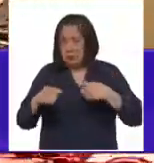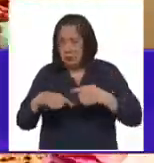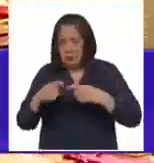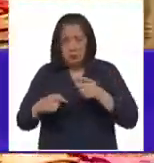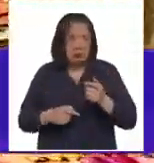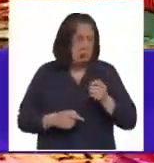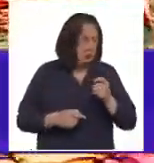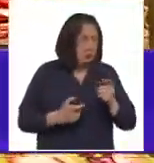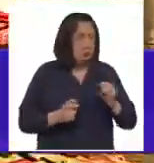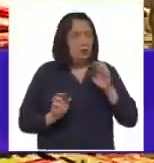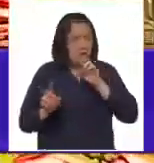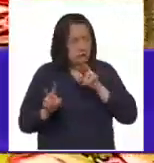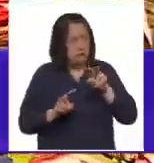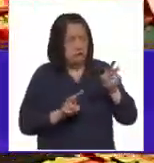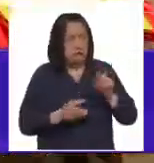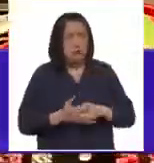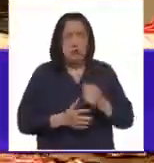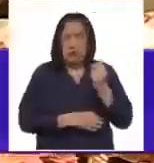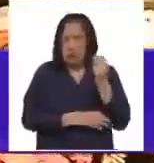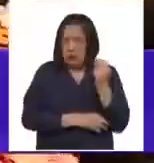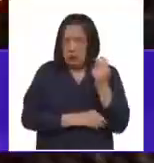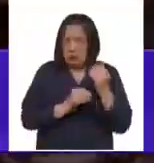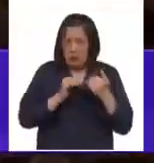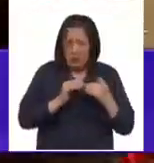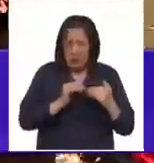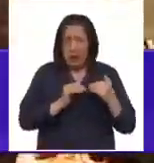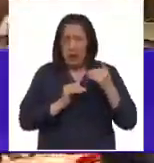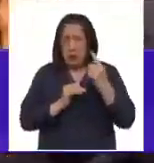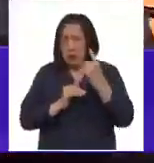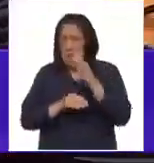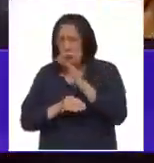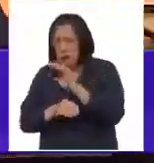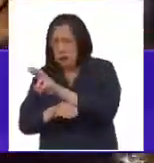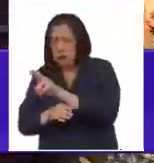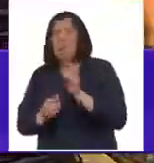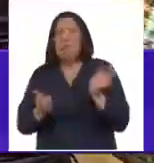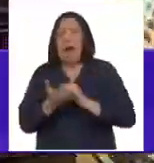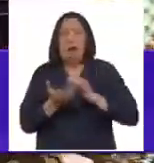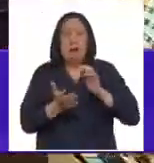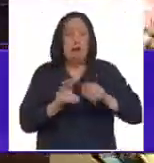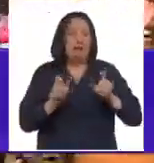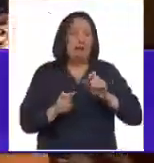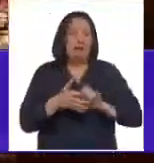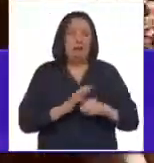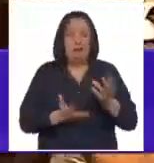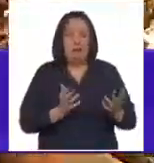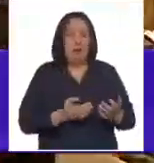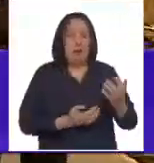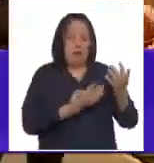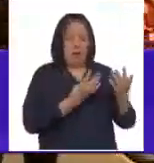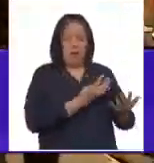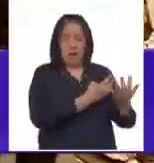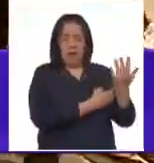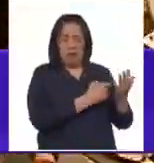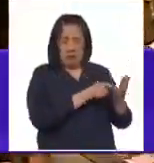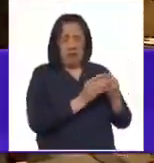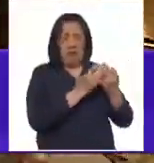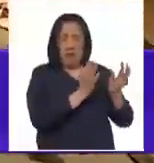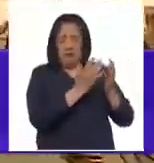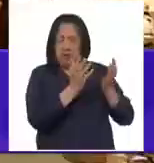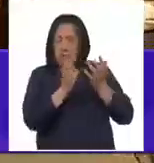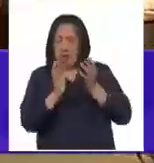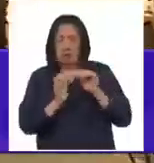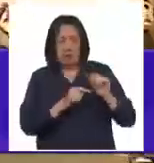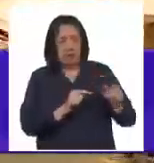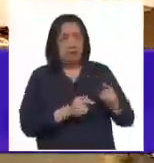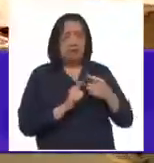días y esta es la situación. De mediodía para arriba aumenta considerablemente la cantidad de público. Desde las 9 de la mañana están aproximadamente abriendo las